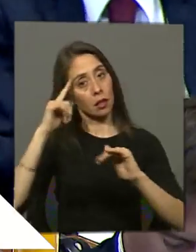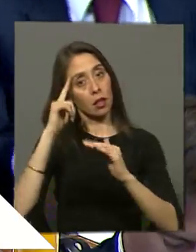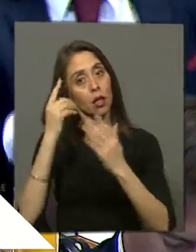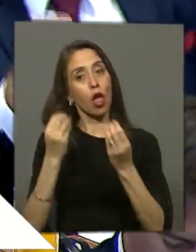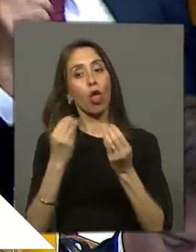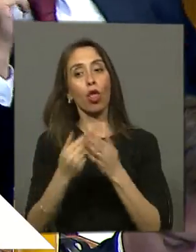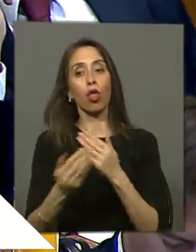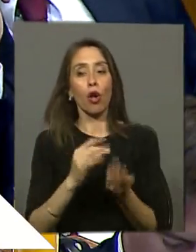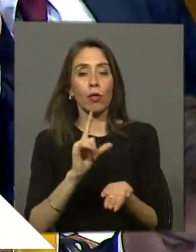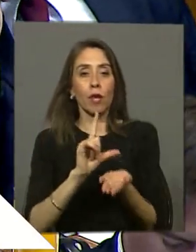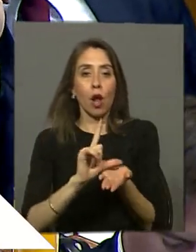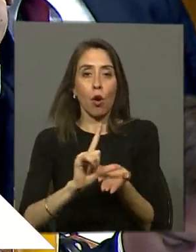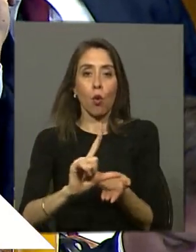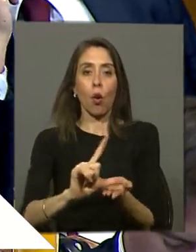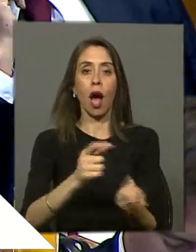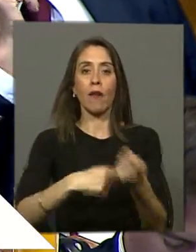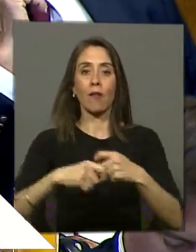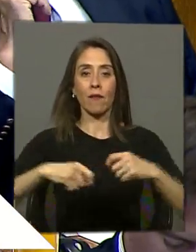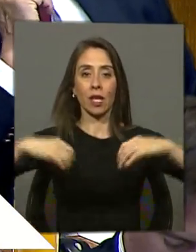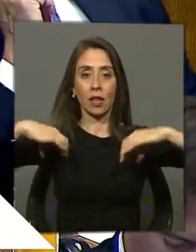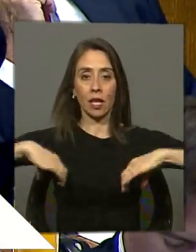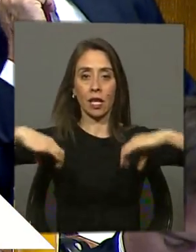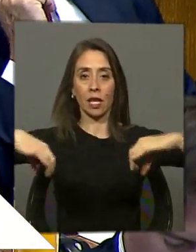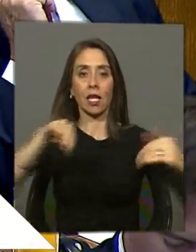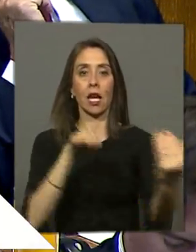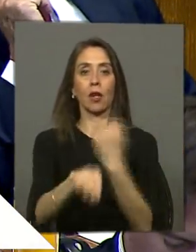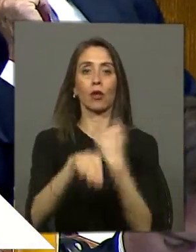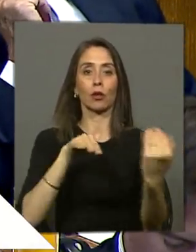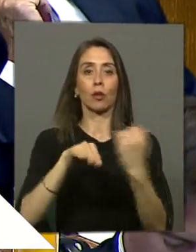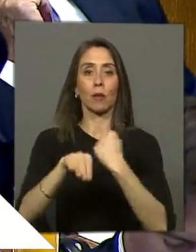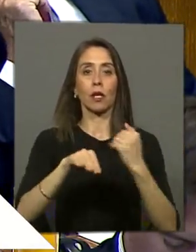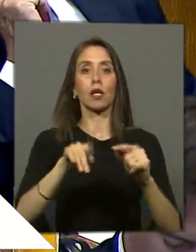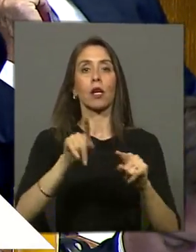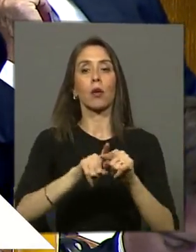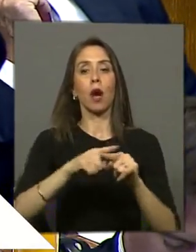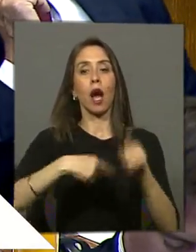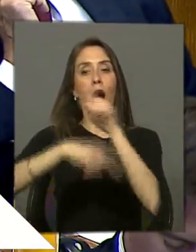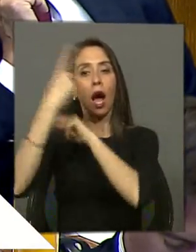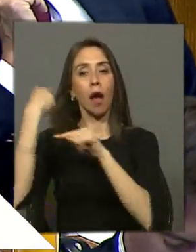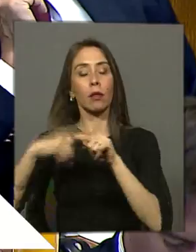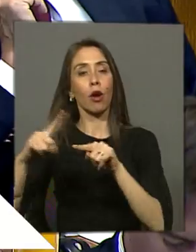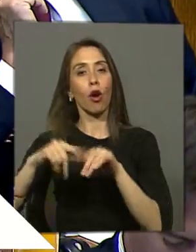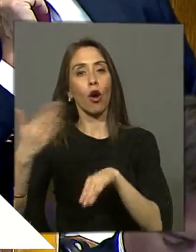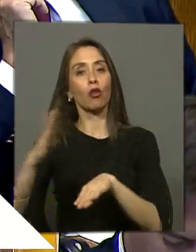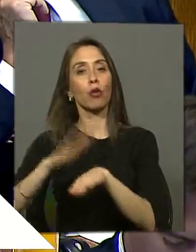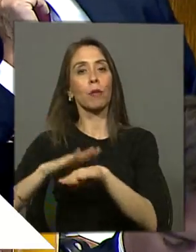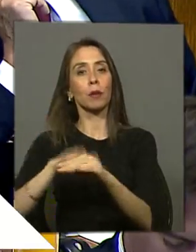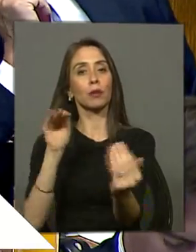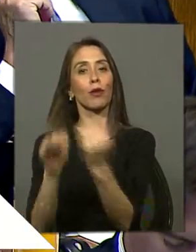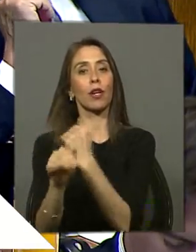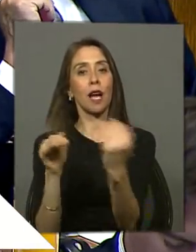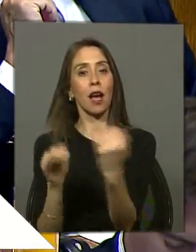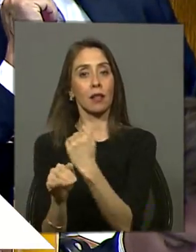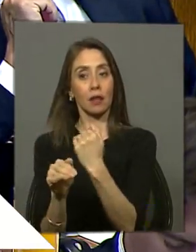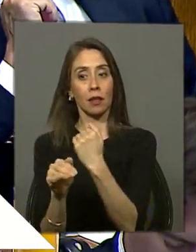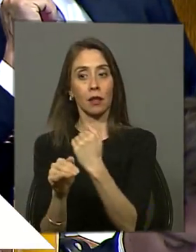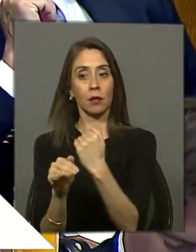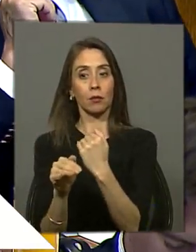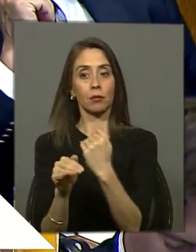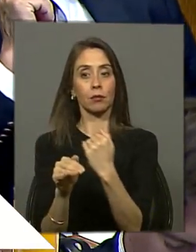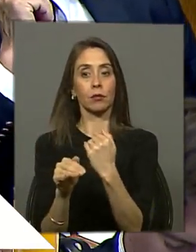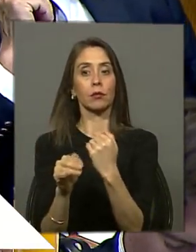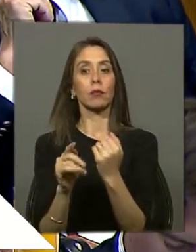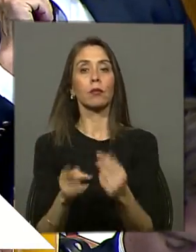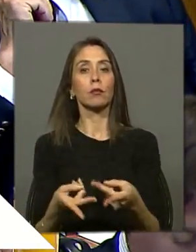los puntos de venta o áreas de venta al estilo de otras soluciones en otras concesiones en otras carreteras puedan ser